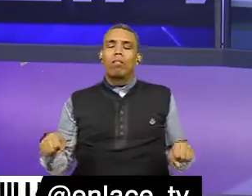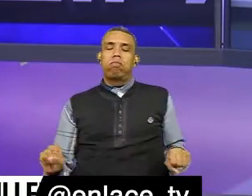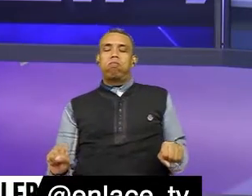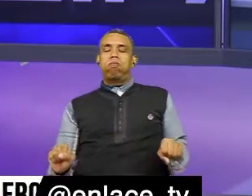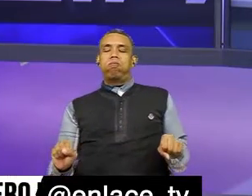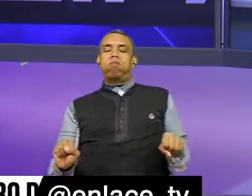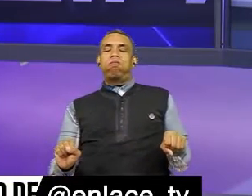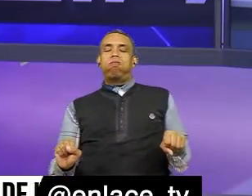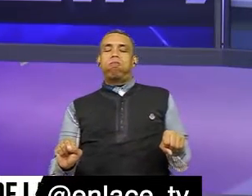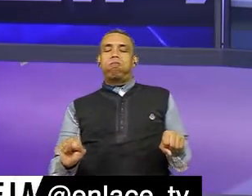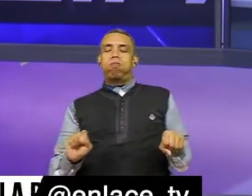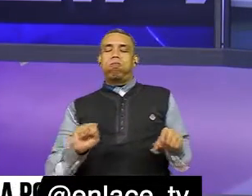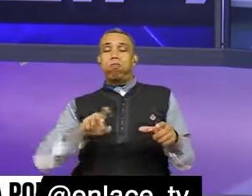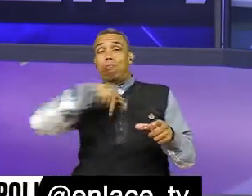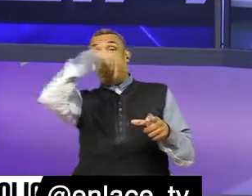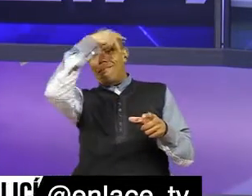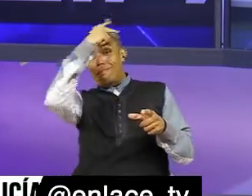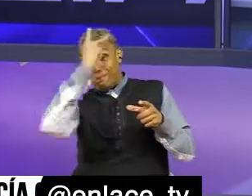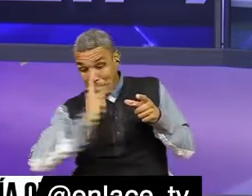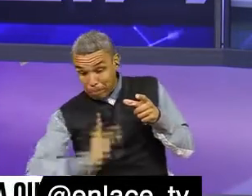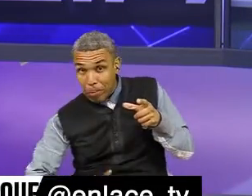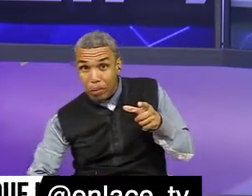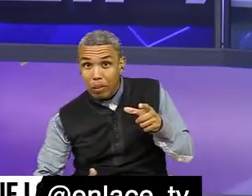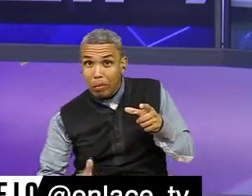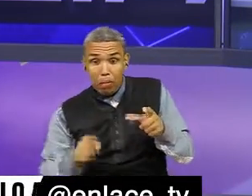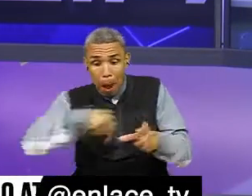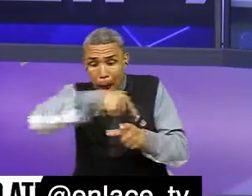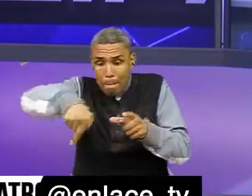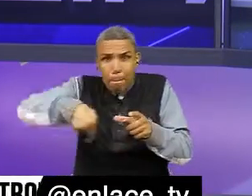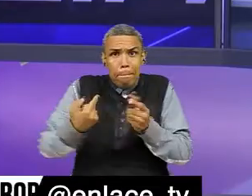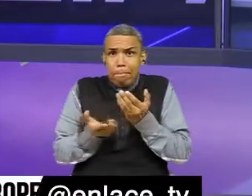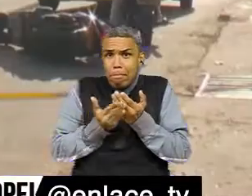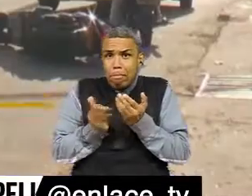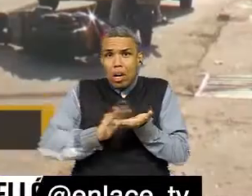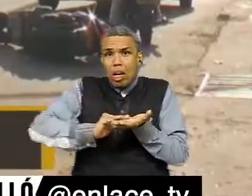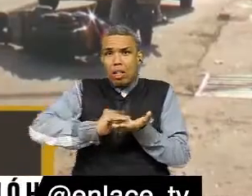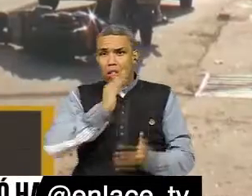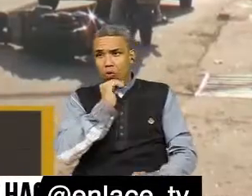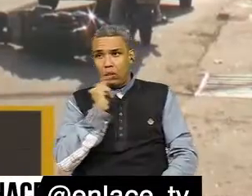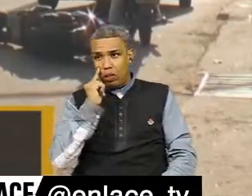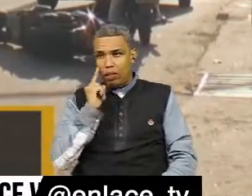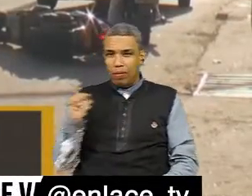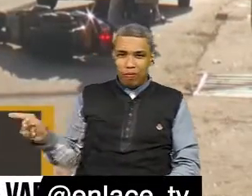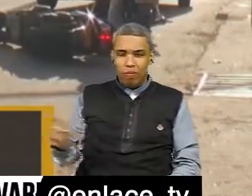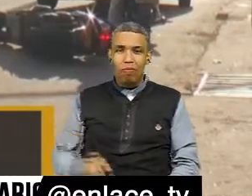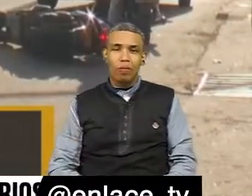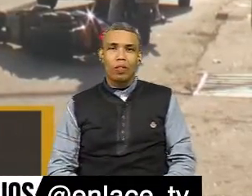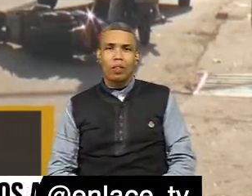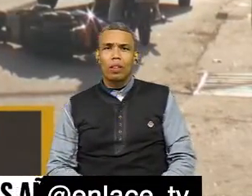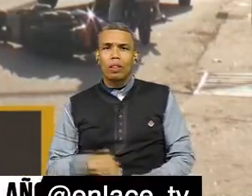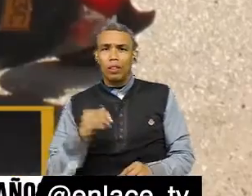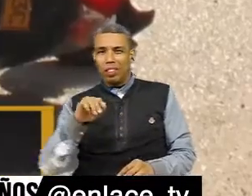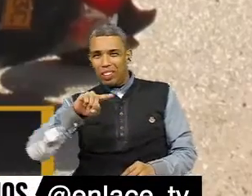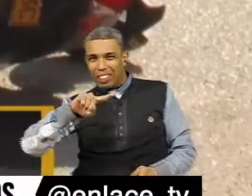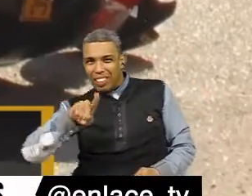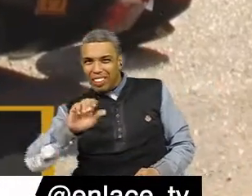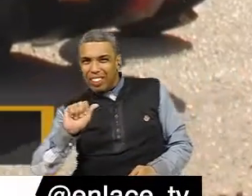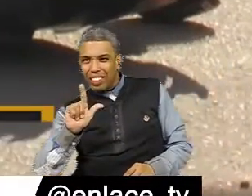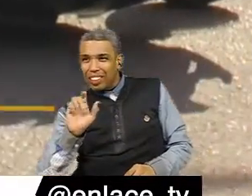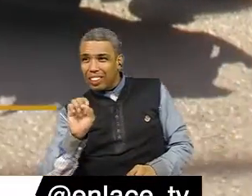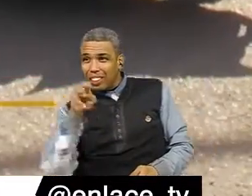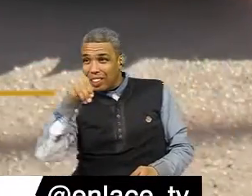se encuentra en esas condiciones sin ningún tipo de señalización. En su motocicleta se movilizaba solo don Salomón Quintero